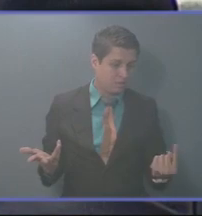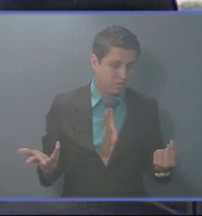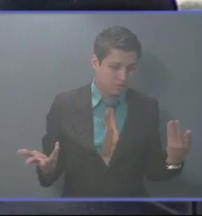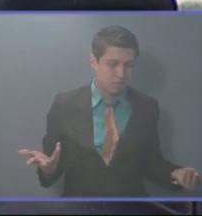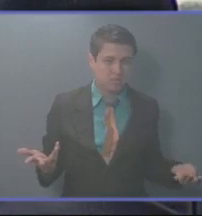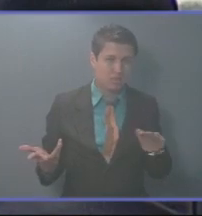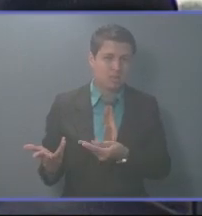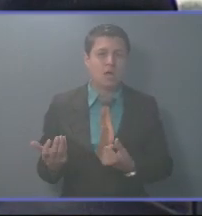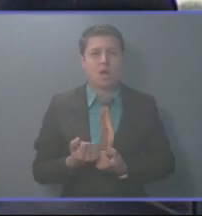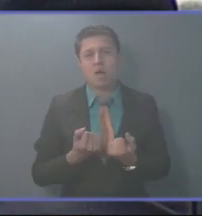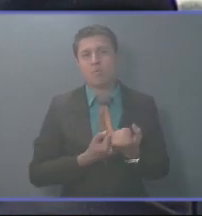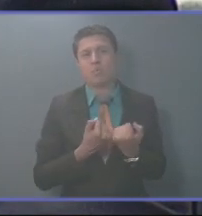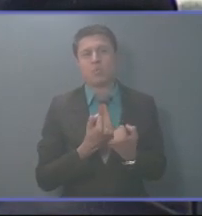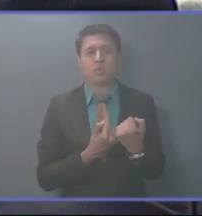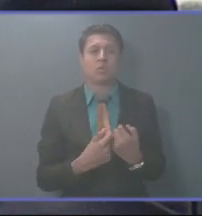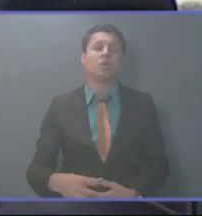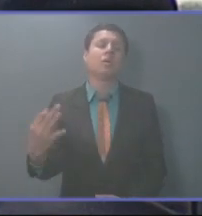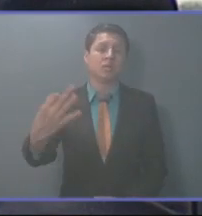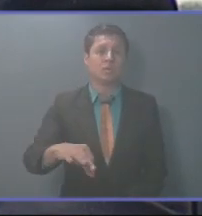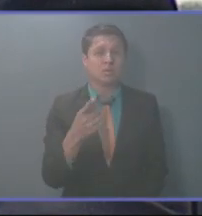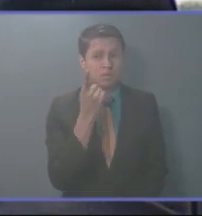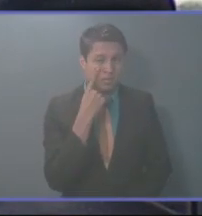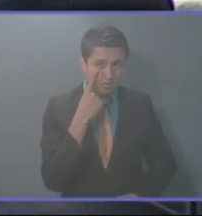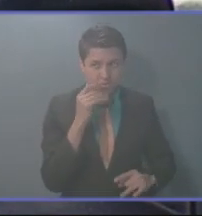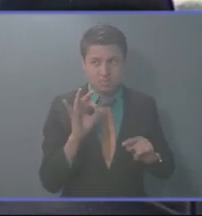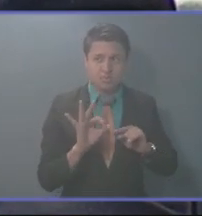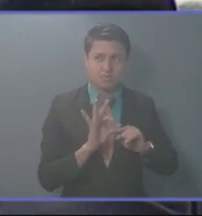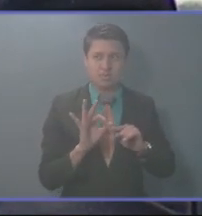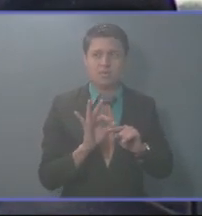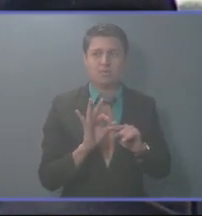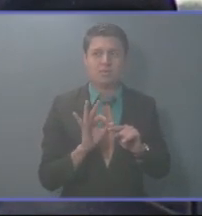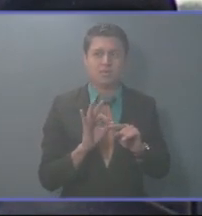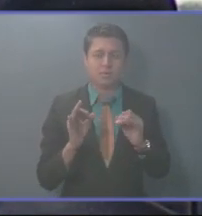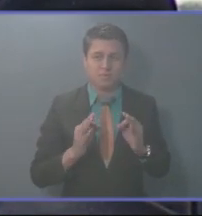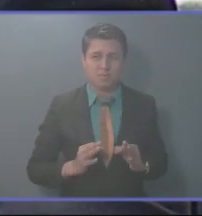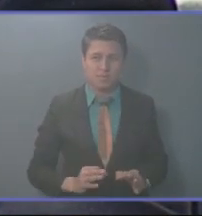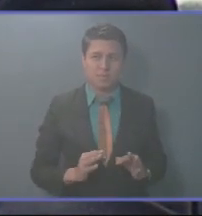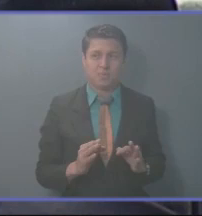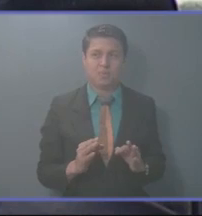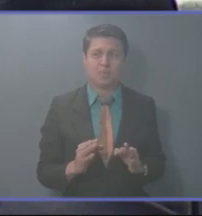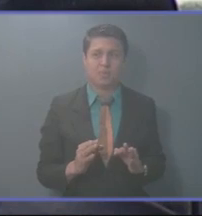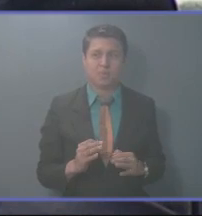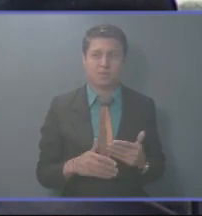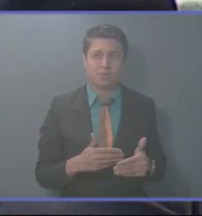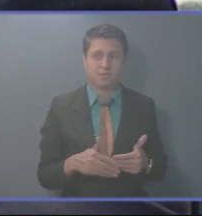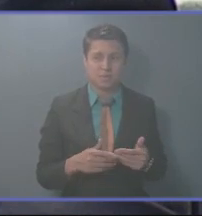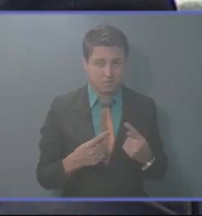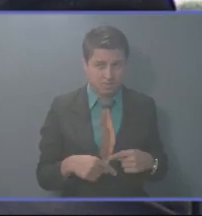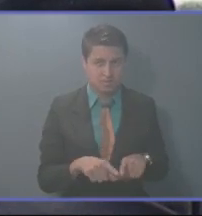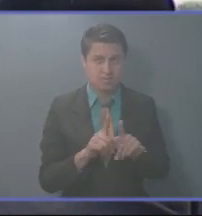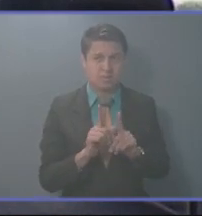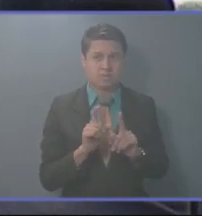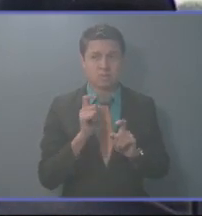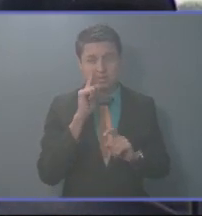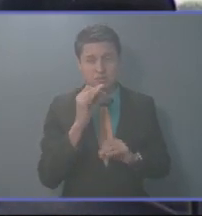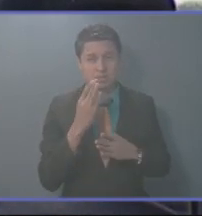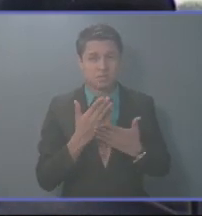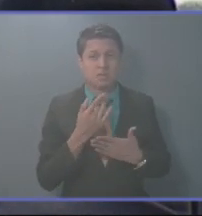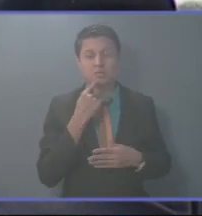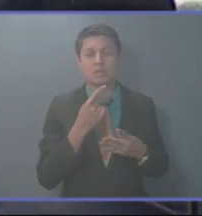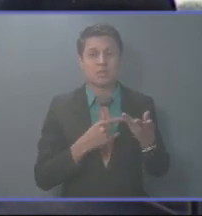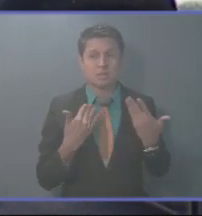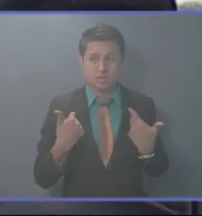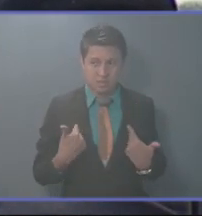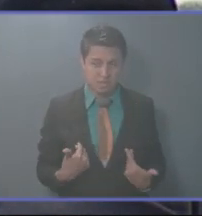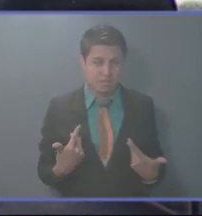También debe cumplir una función preventiva y de combate a la impunidad, lo que va más allá del resarcimiento de las consecuencias que tuvo el hecho